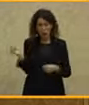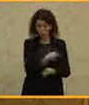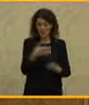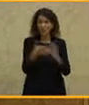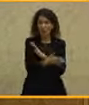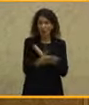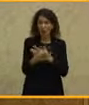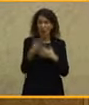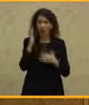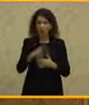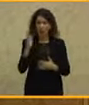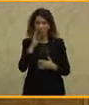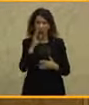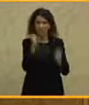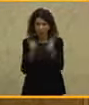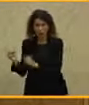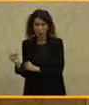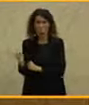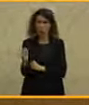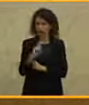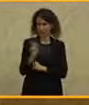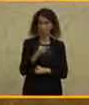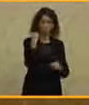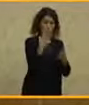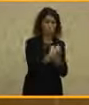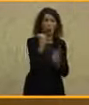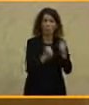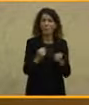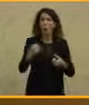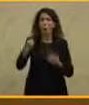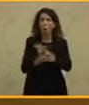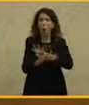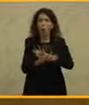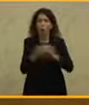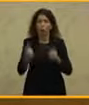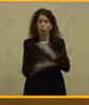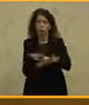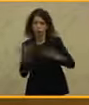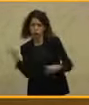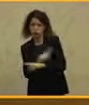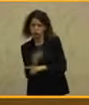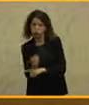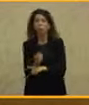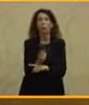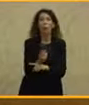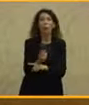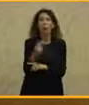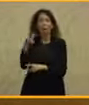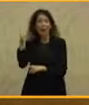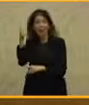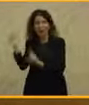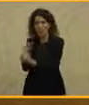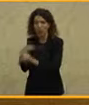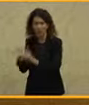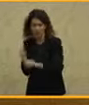cometemos delitos. Y porque no todos los que matan o van a 200 kilómetros por hora o maltratan a sus parejas están diagnosticadas de algún